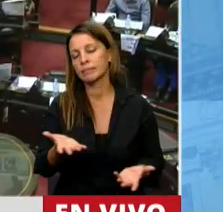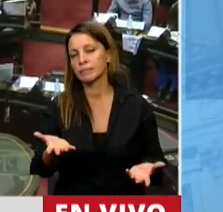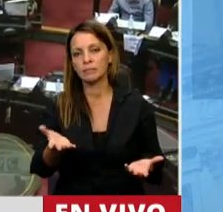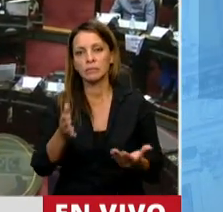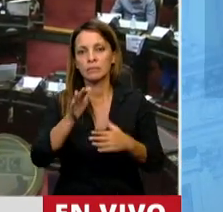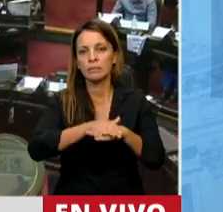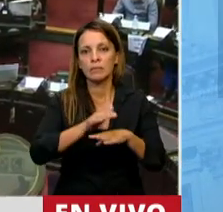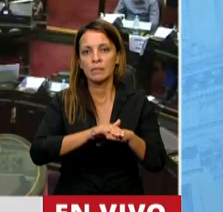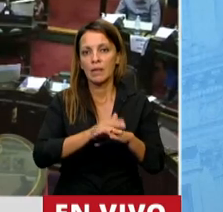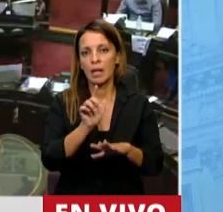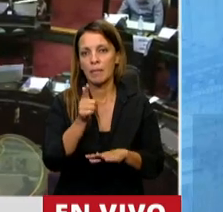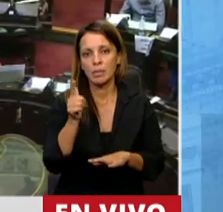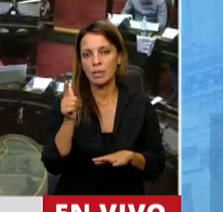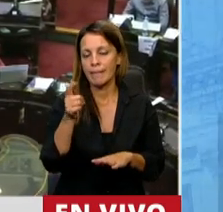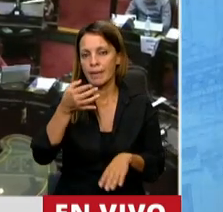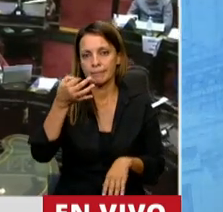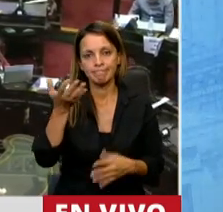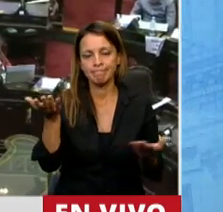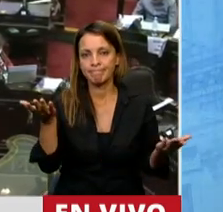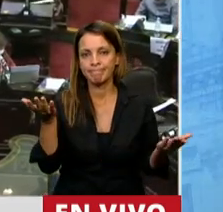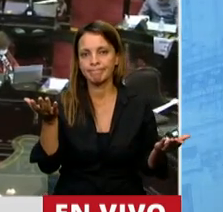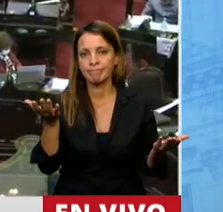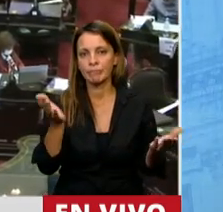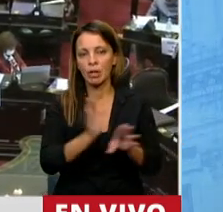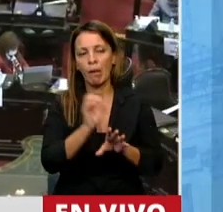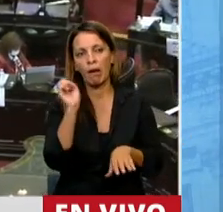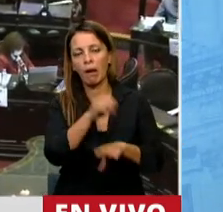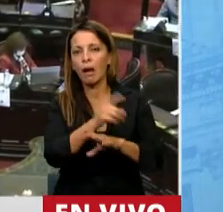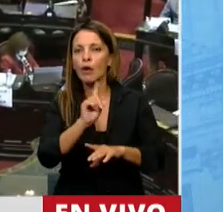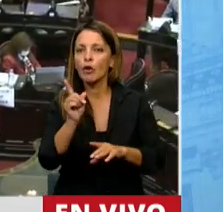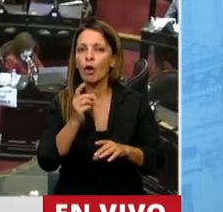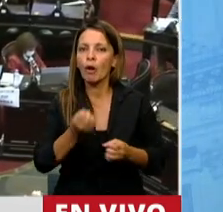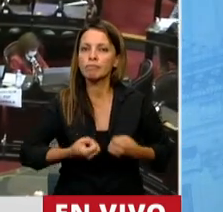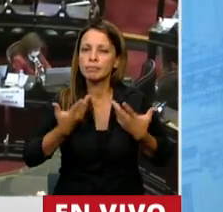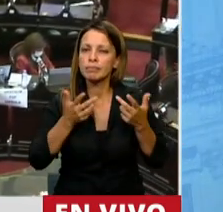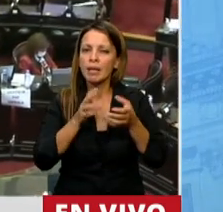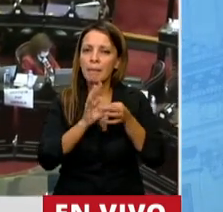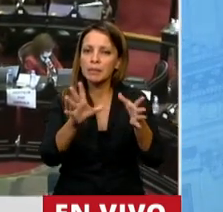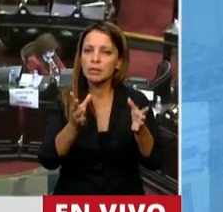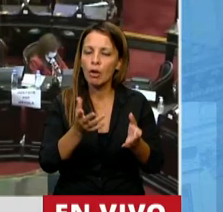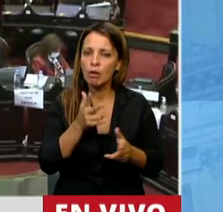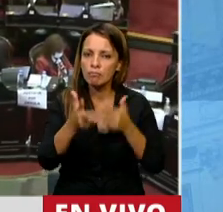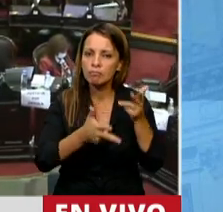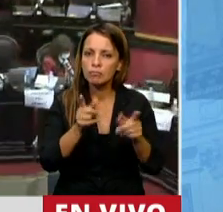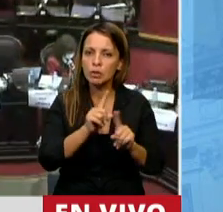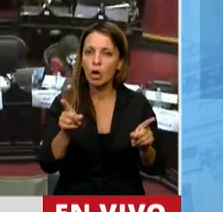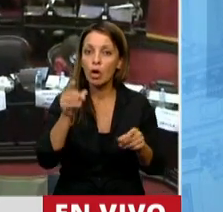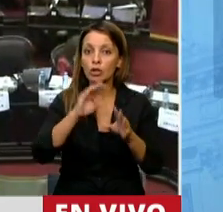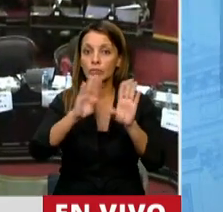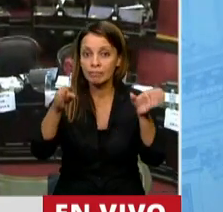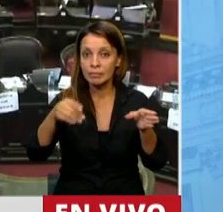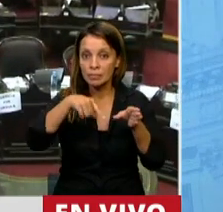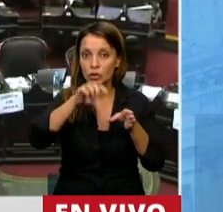irresponsabilidad tajante, con el desacato, no con la libertad de expresión, y no solamente en este recinto, sino en los medios de